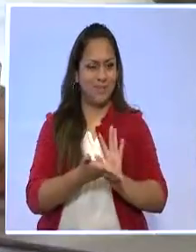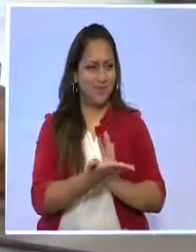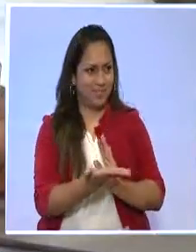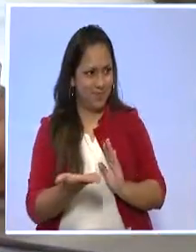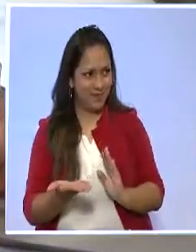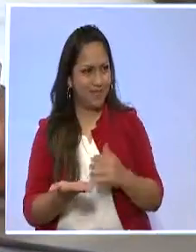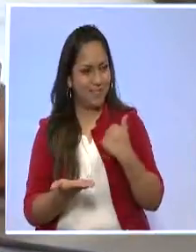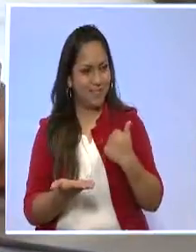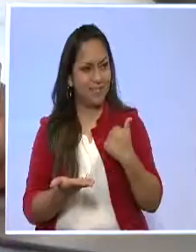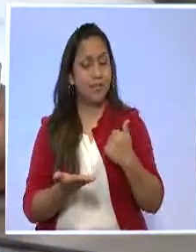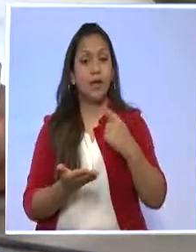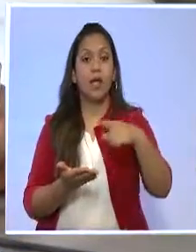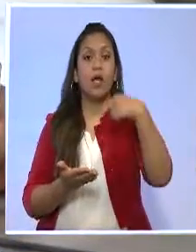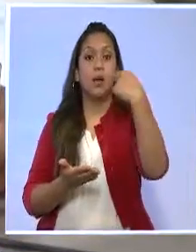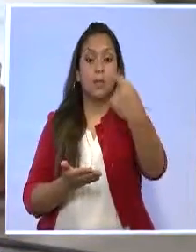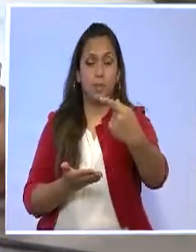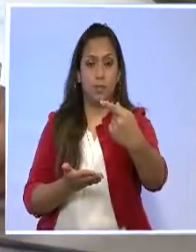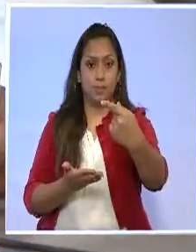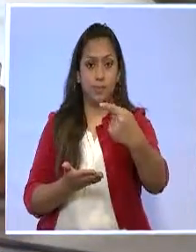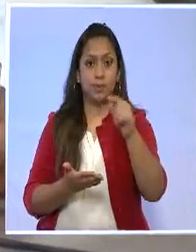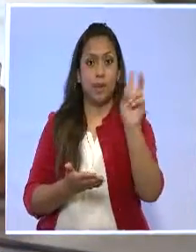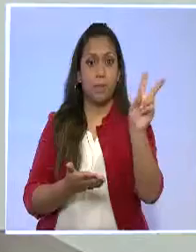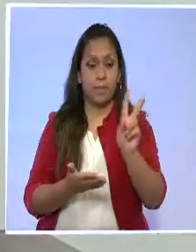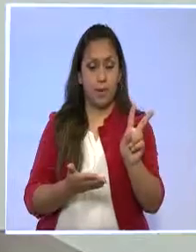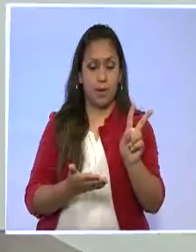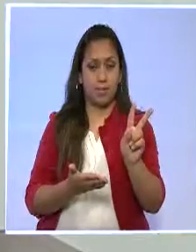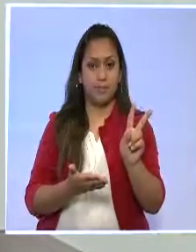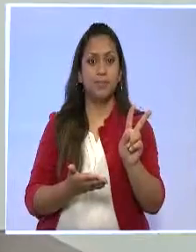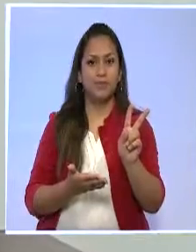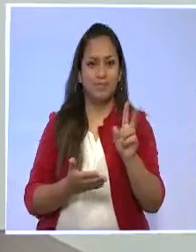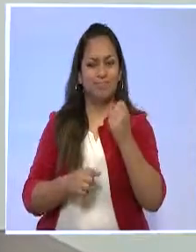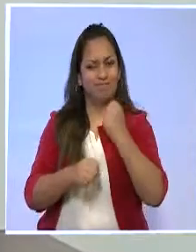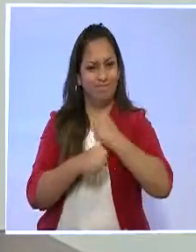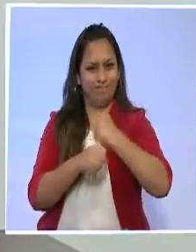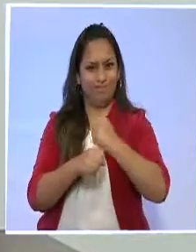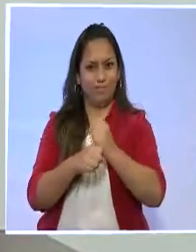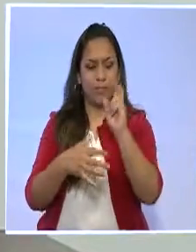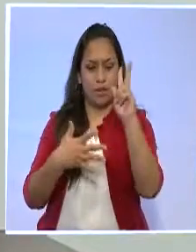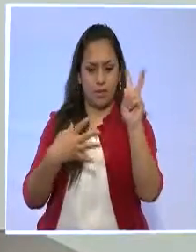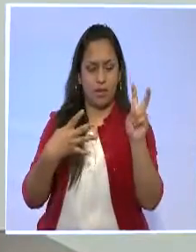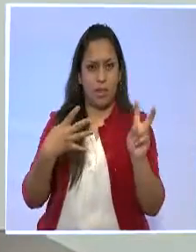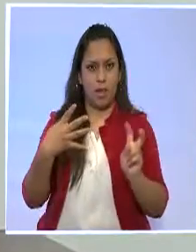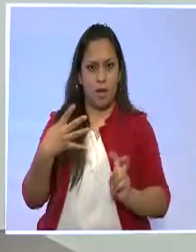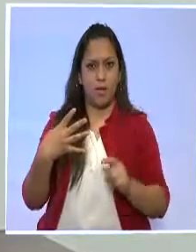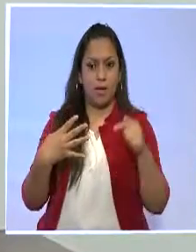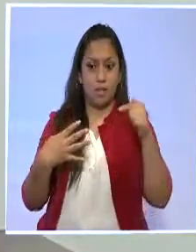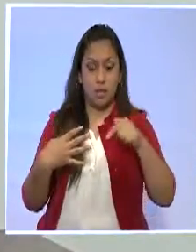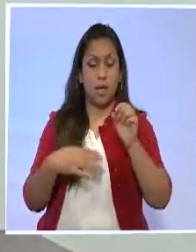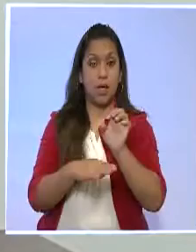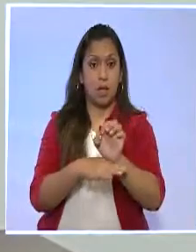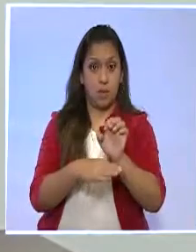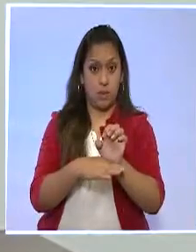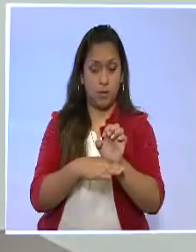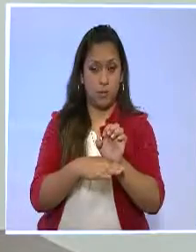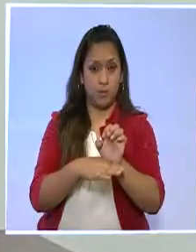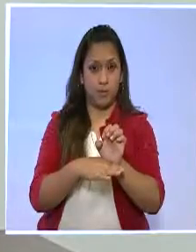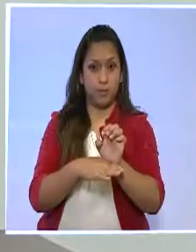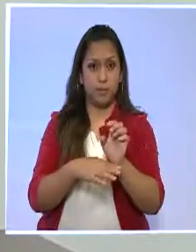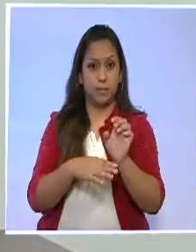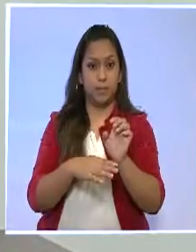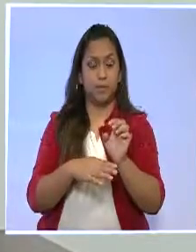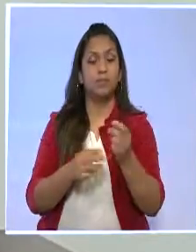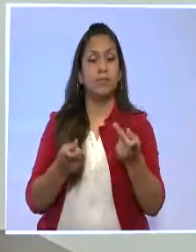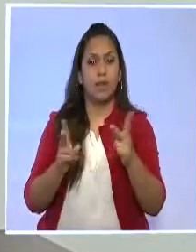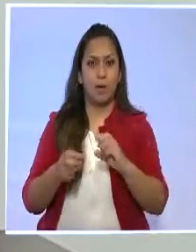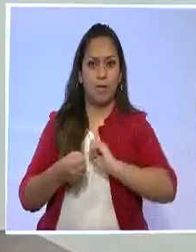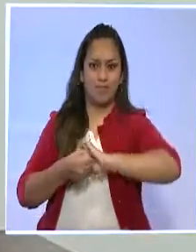un próximo contigo de ley estaremos trabajando los temas que se van desarrollando no solamente en ecuador sino en el planeta muchas